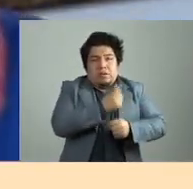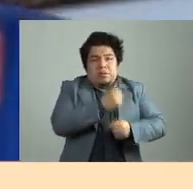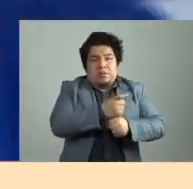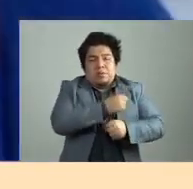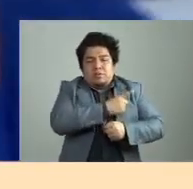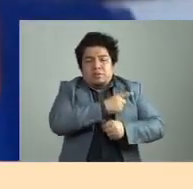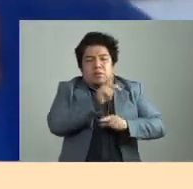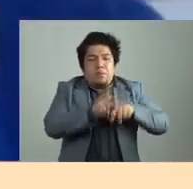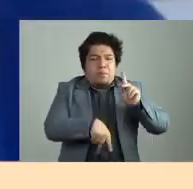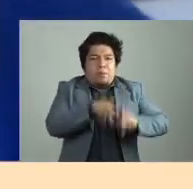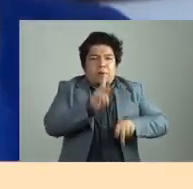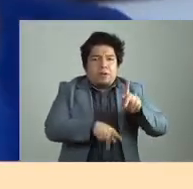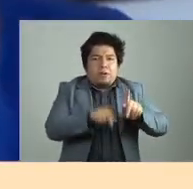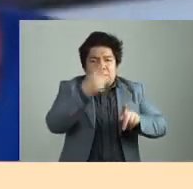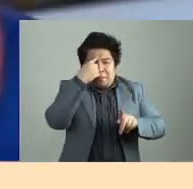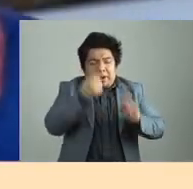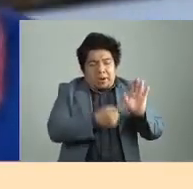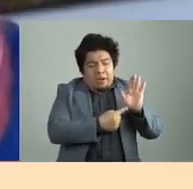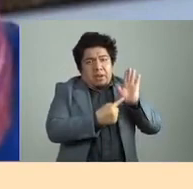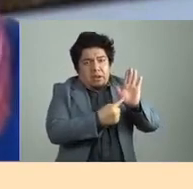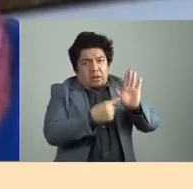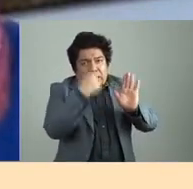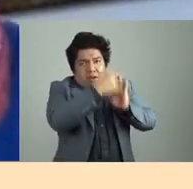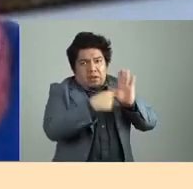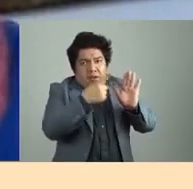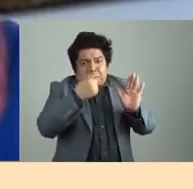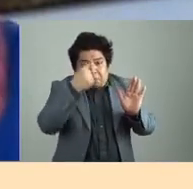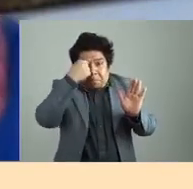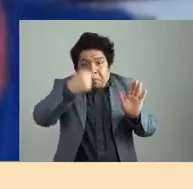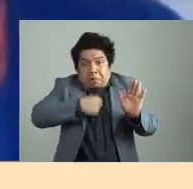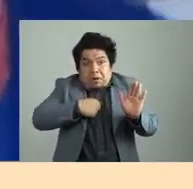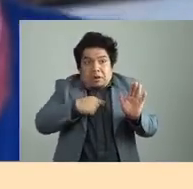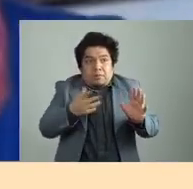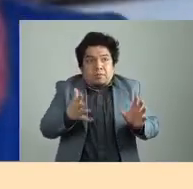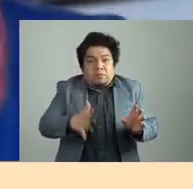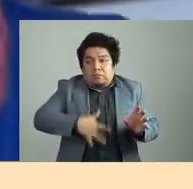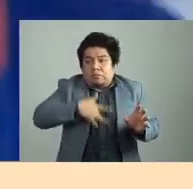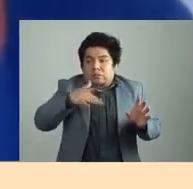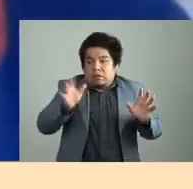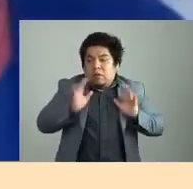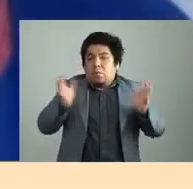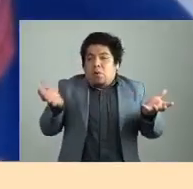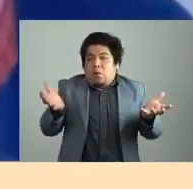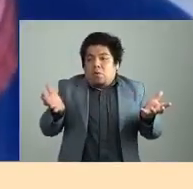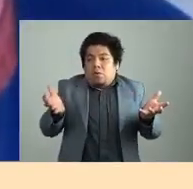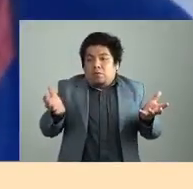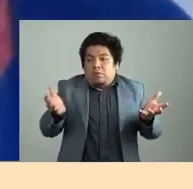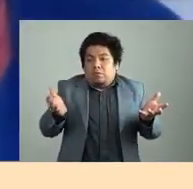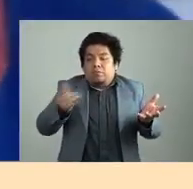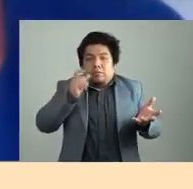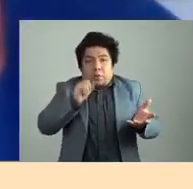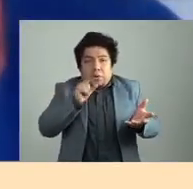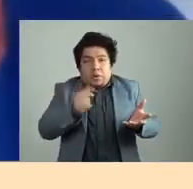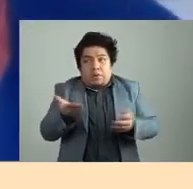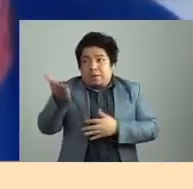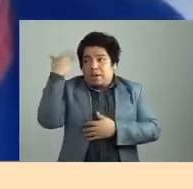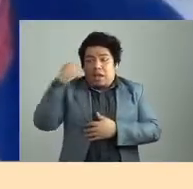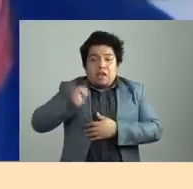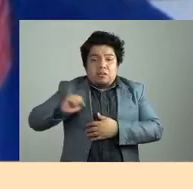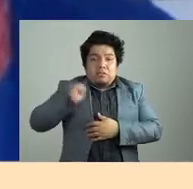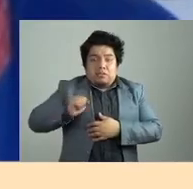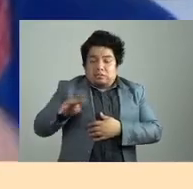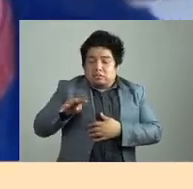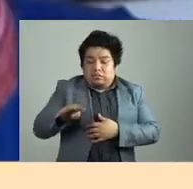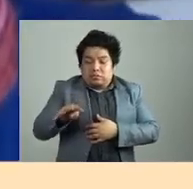para demostrar que para mí fue una sorpresa para demostrar que también en el siglo 19 también en el